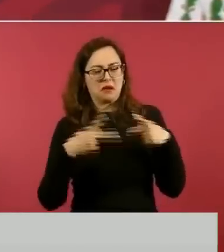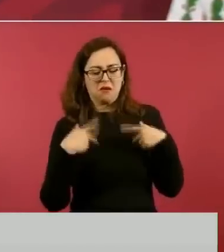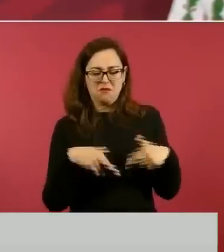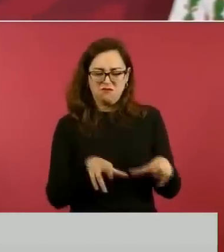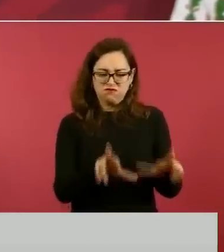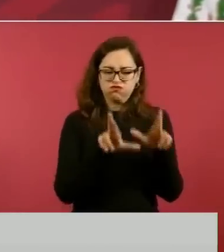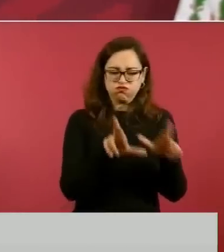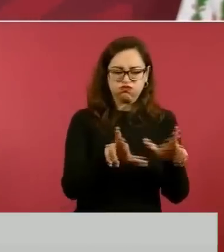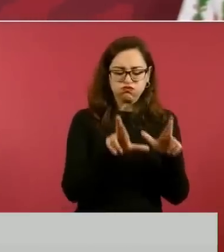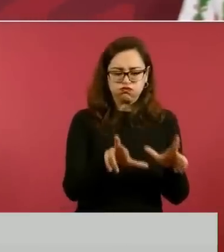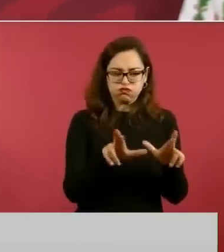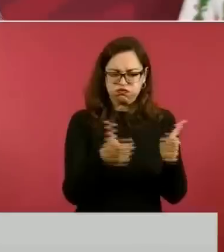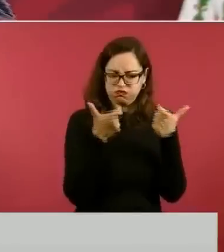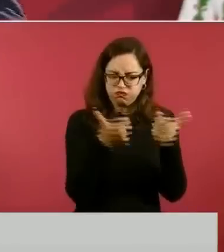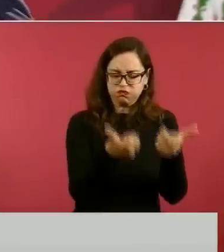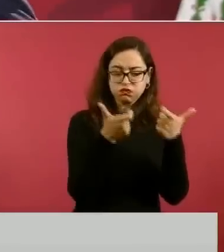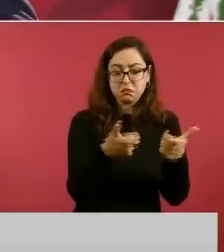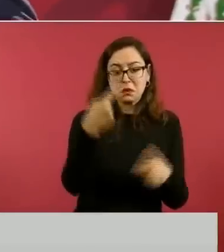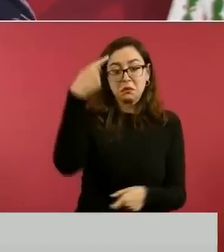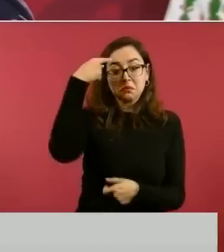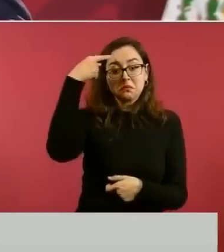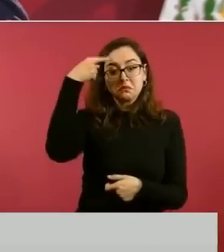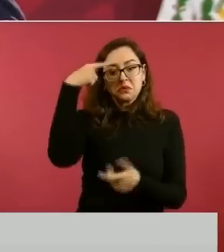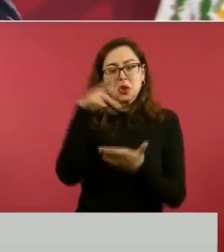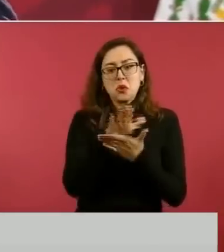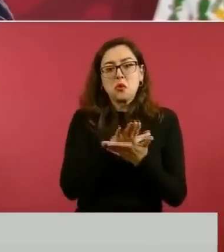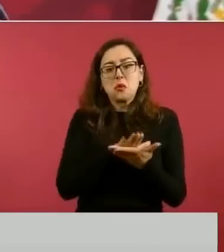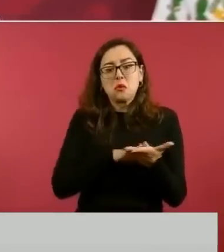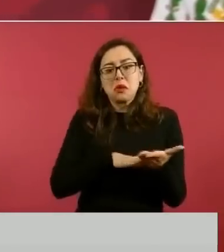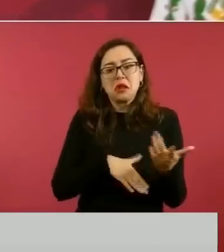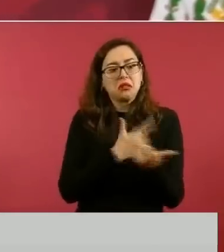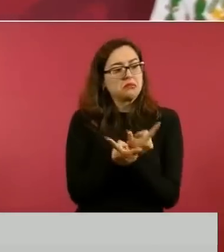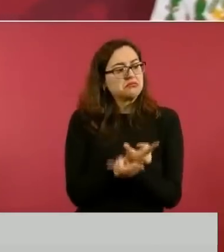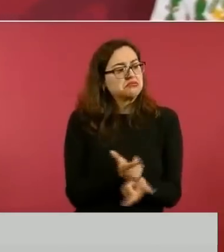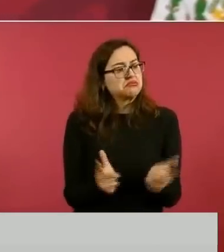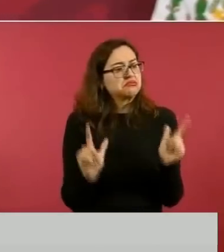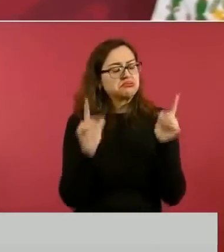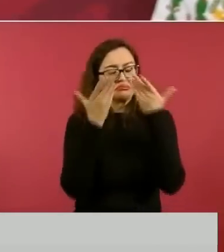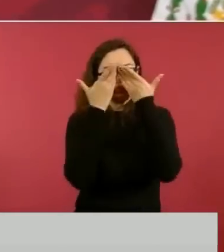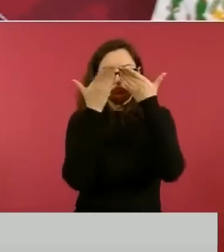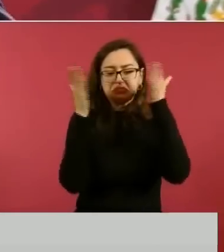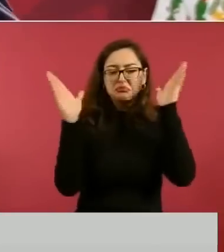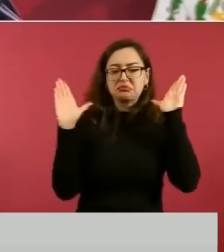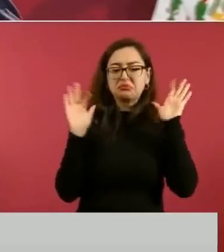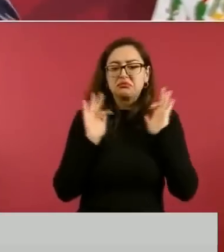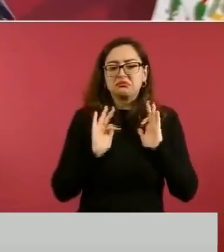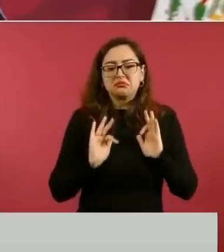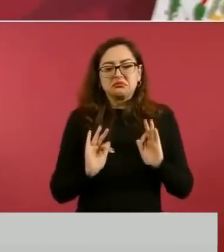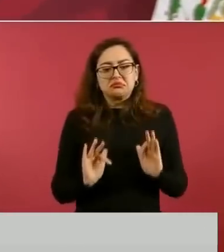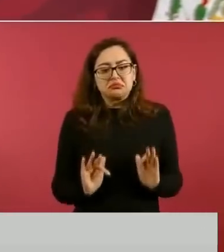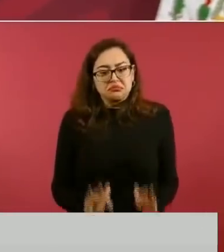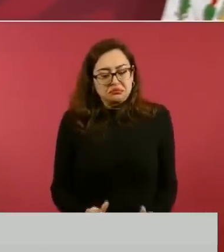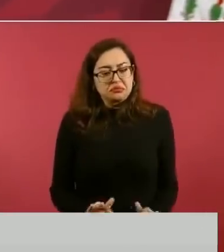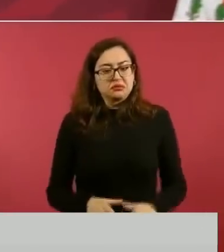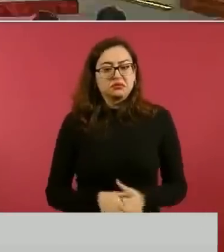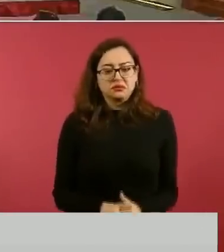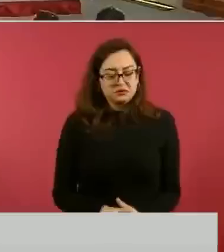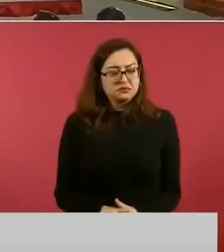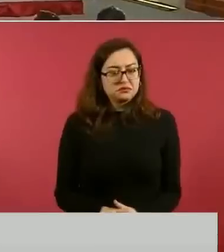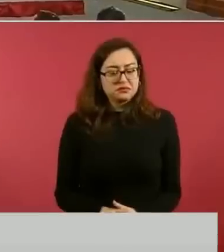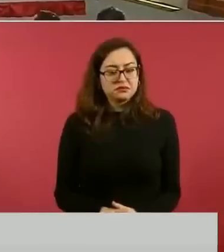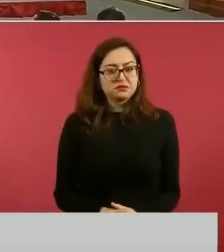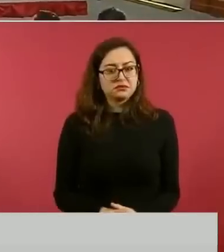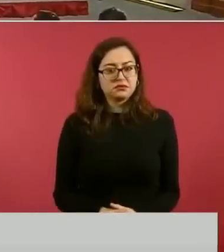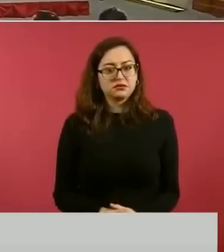da un civil o se los da un militar? La diferencia, que además tiene que ver con, pues, claramente con la